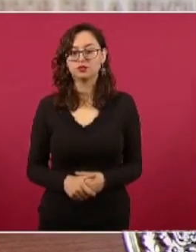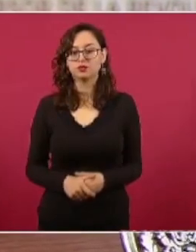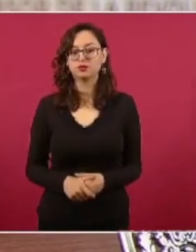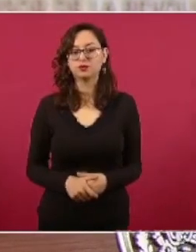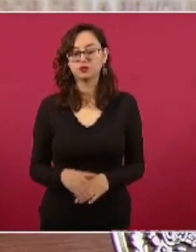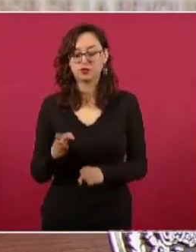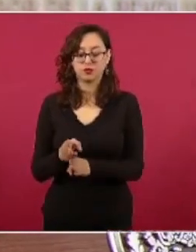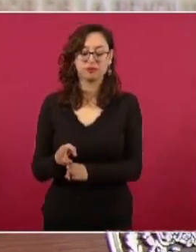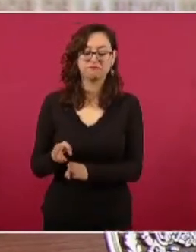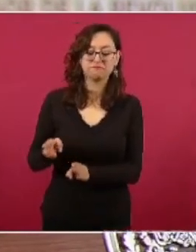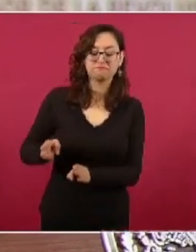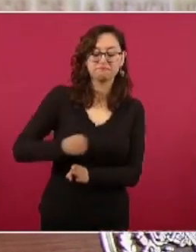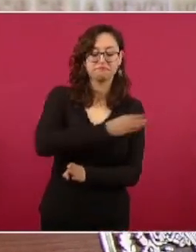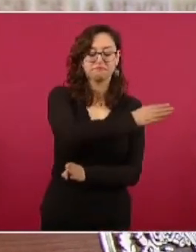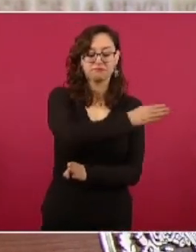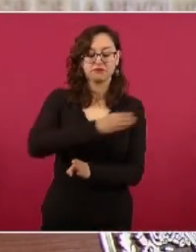recuerdan